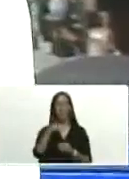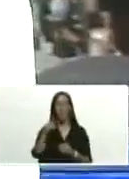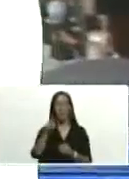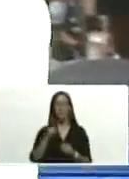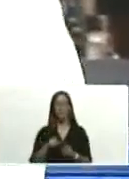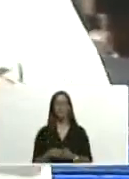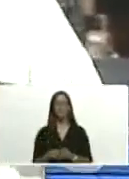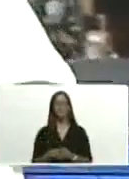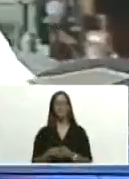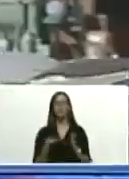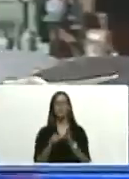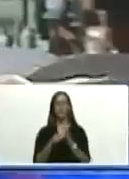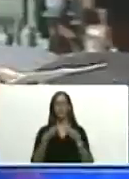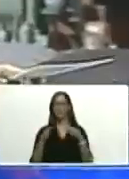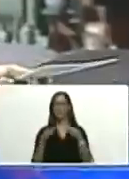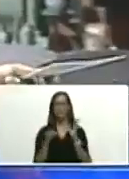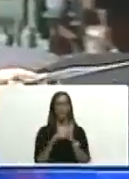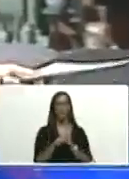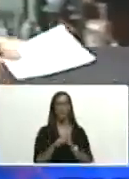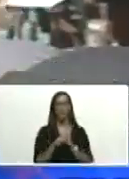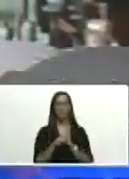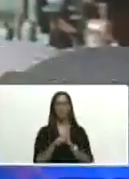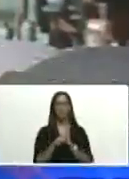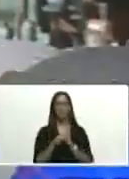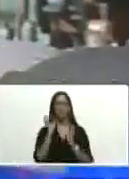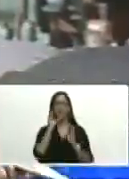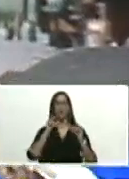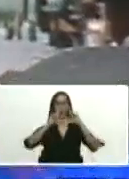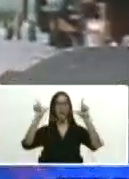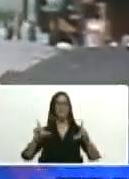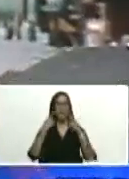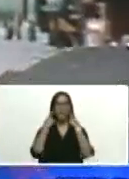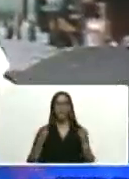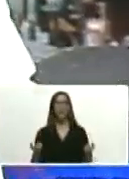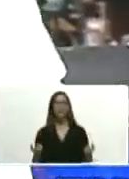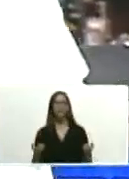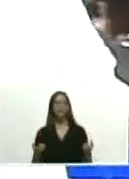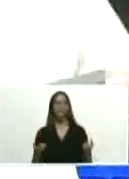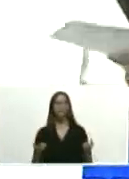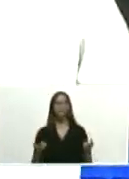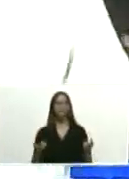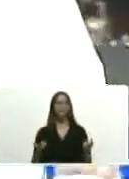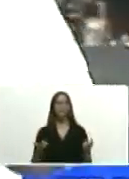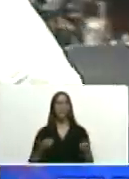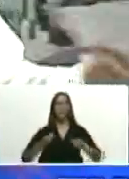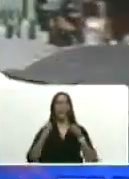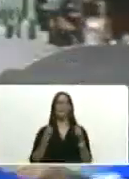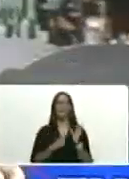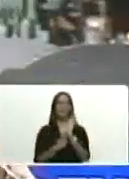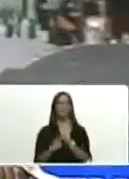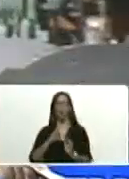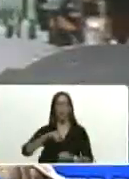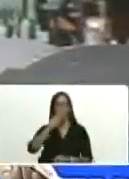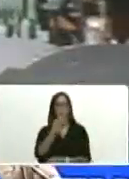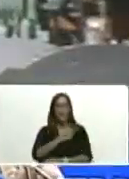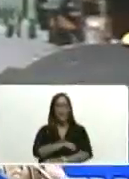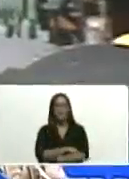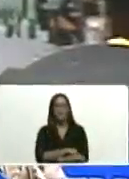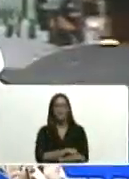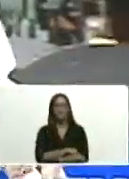dónde lo vamos a ver no hay pantalla para verlo para qué lo vamos a presentar si no lo podemos ver